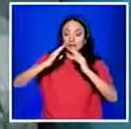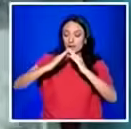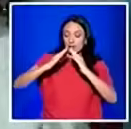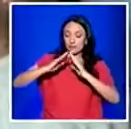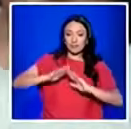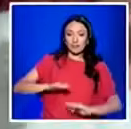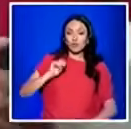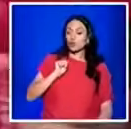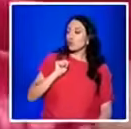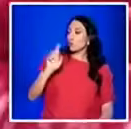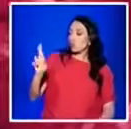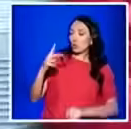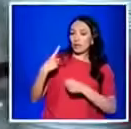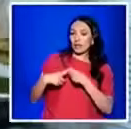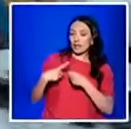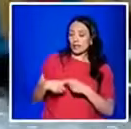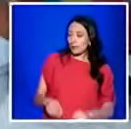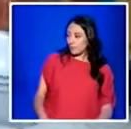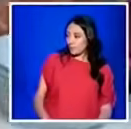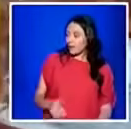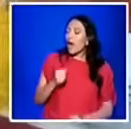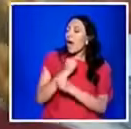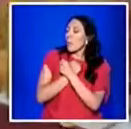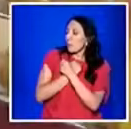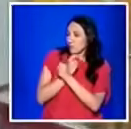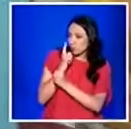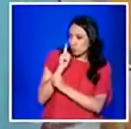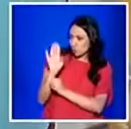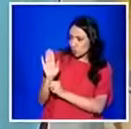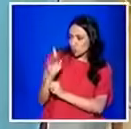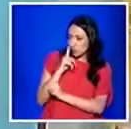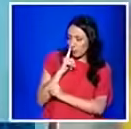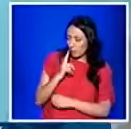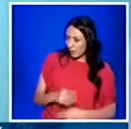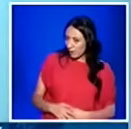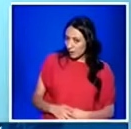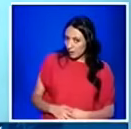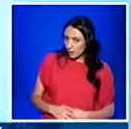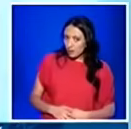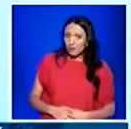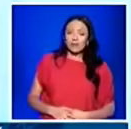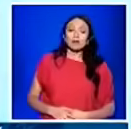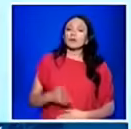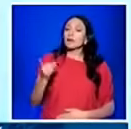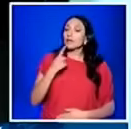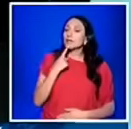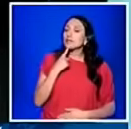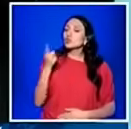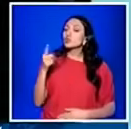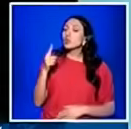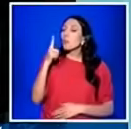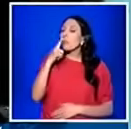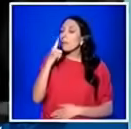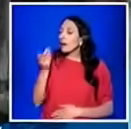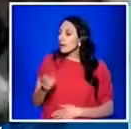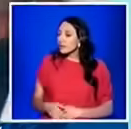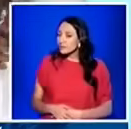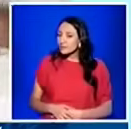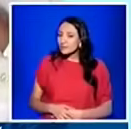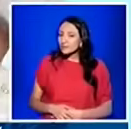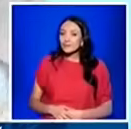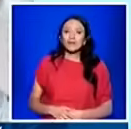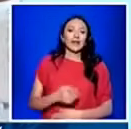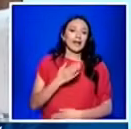de Quito, en la avenida Maldonado, el cariño para el padre. Estamos entrando a la casita. ¿Qué le diría al papá? Le deseamos